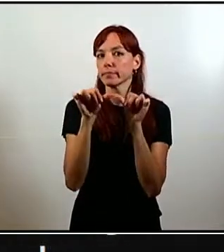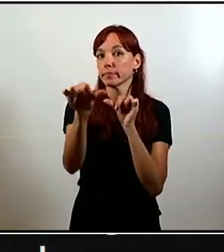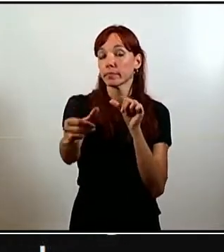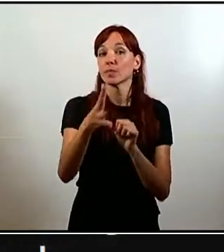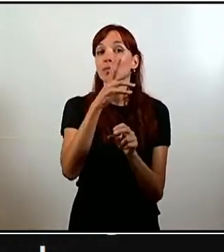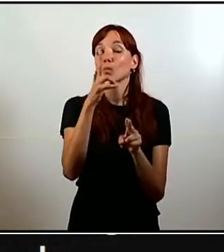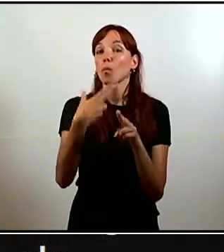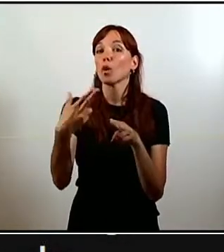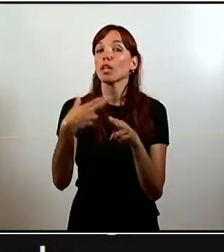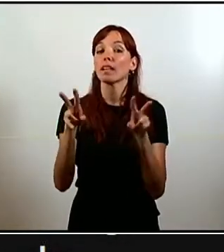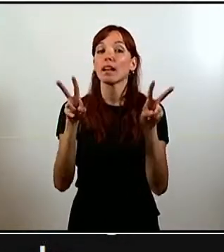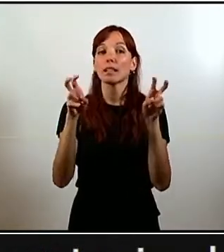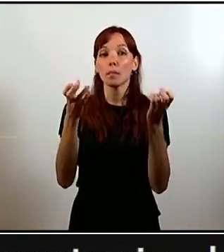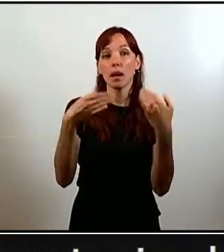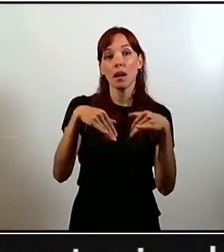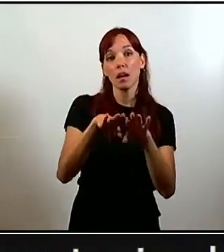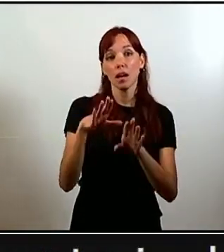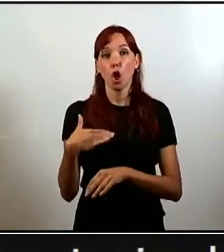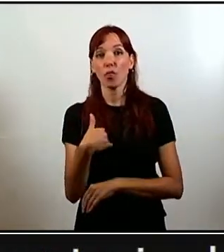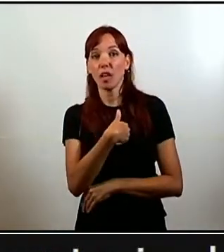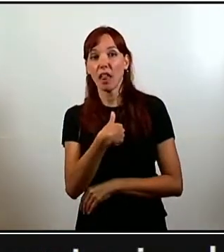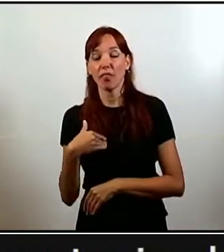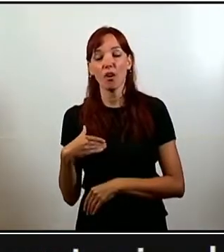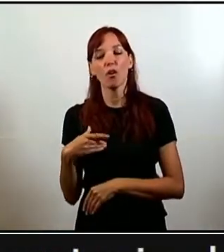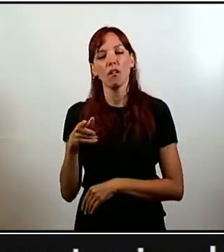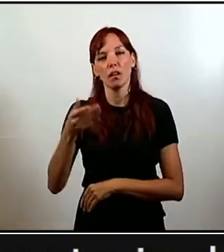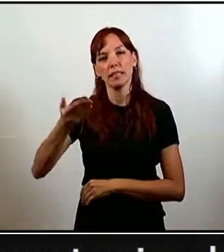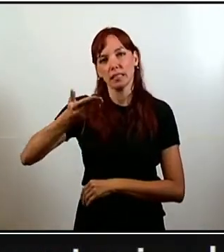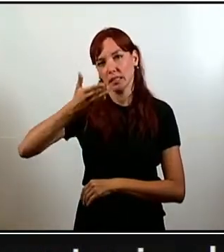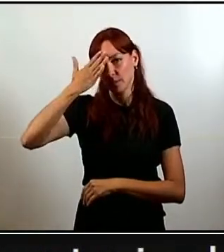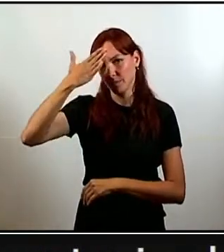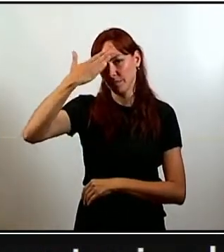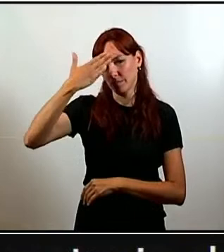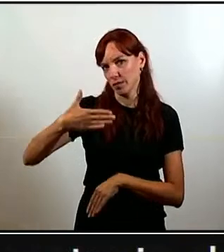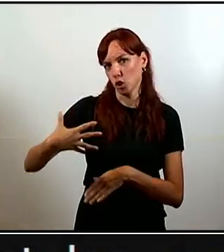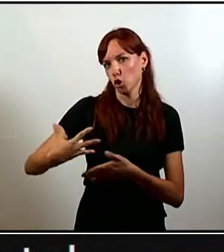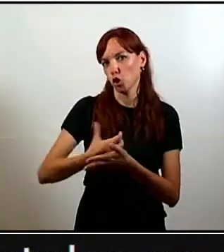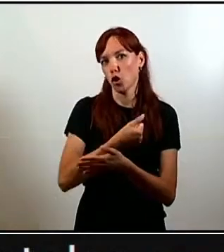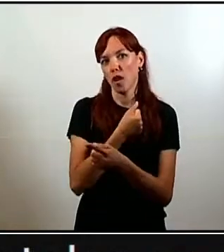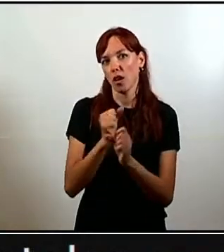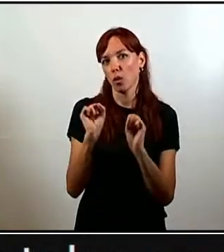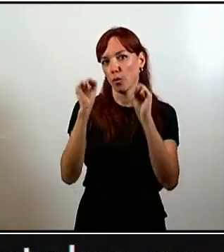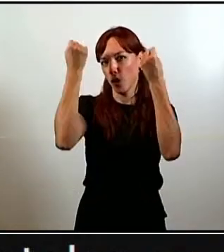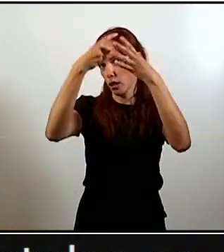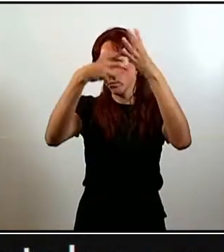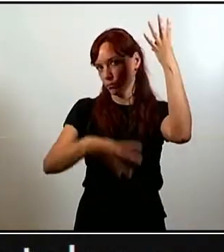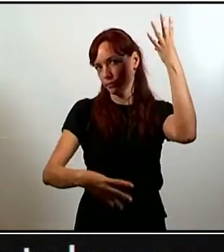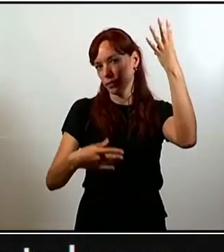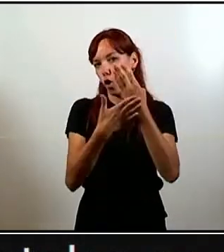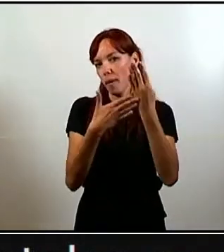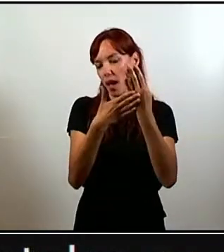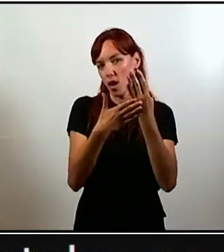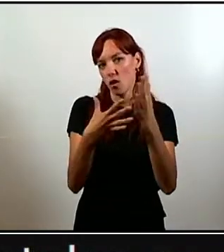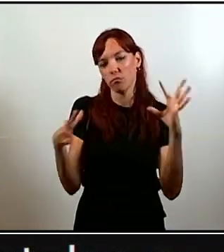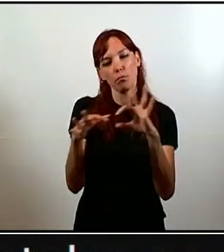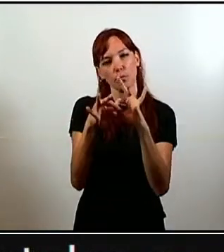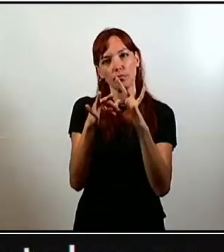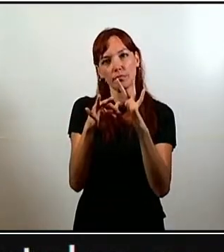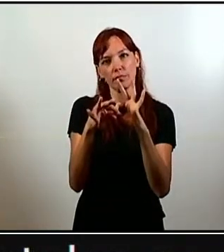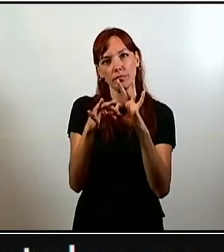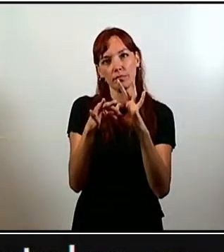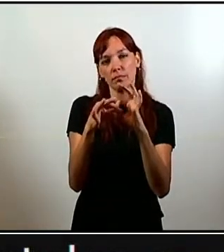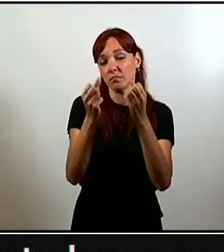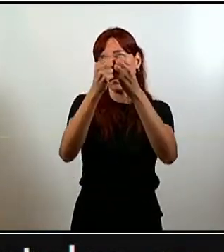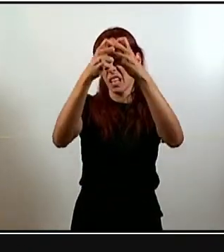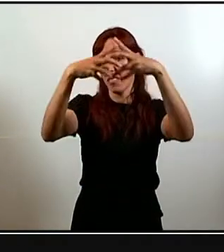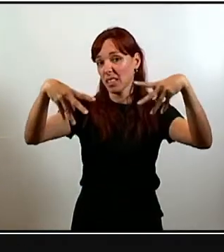en materia de igualdad y de conciliación van a ser fundamentales en toda la acción de este Gobierno, y van a ser transversales y van a